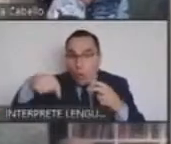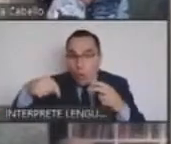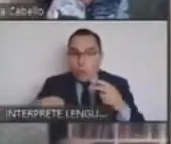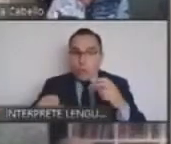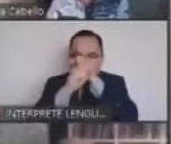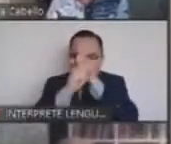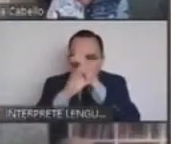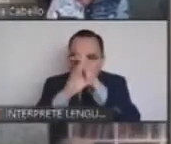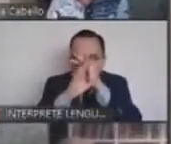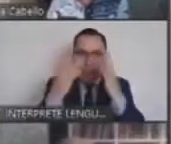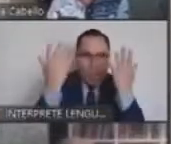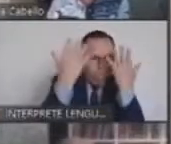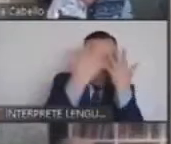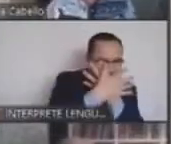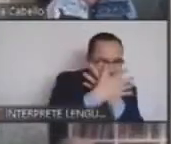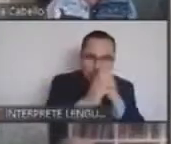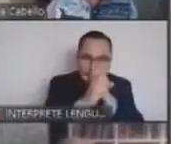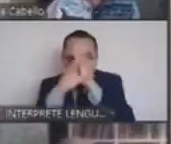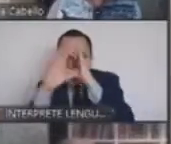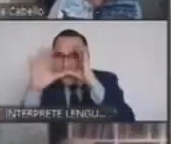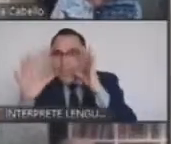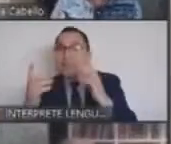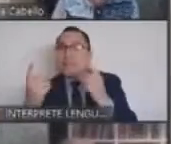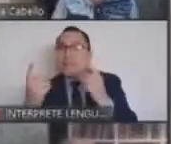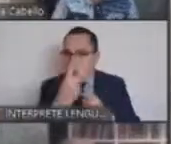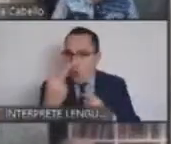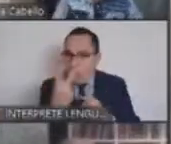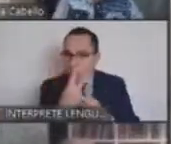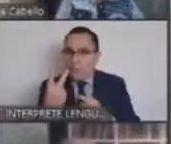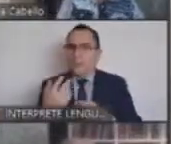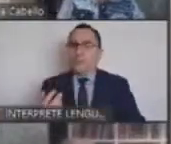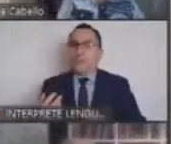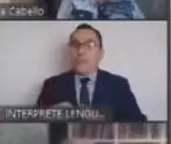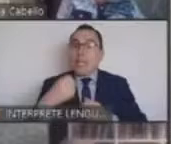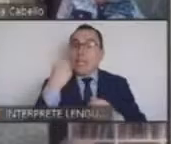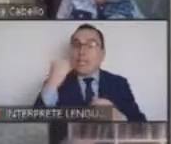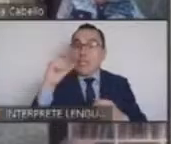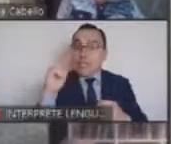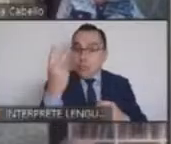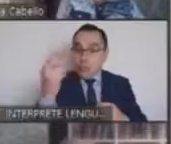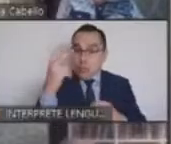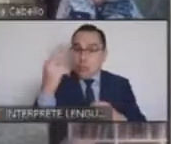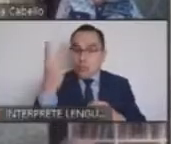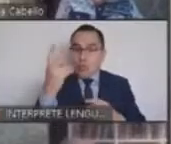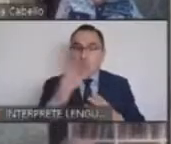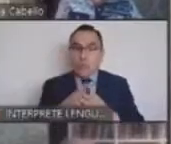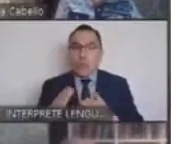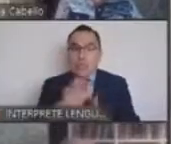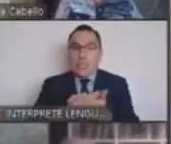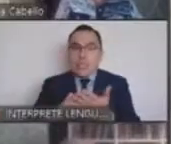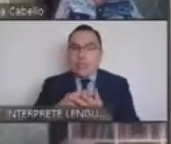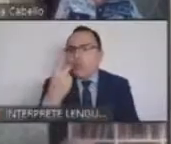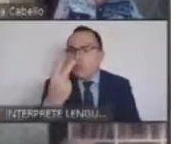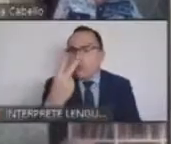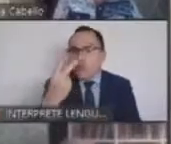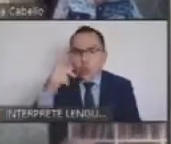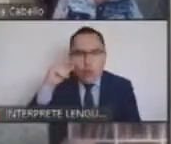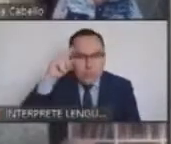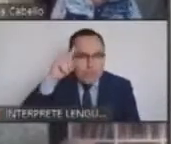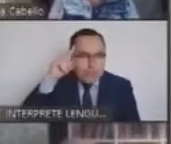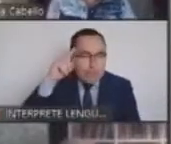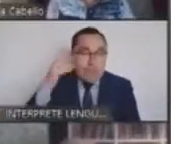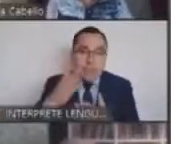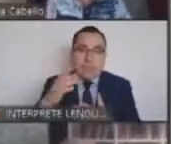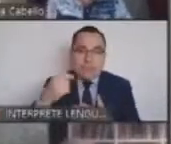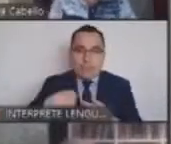de transparencia. Lo segundo sobre los sistemas monárquicos, en fin, yo solo quiero recordar que